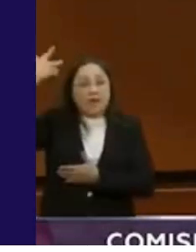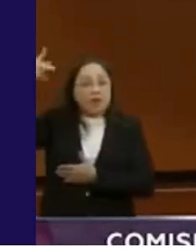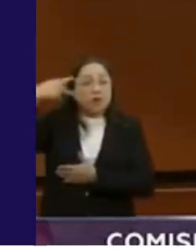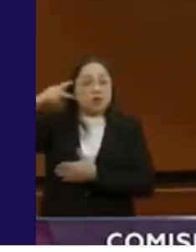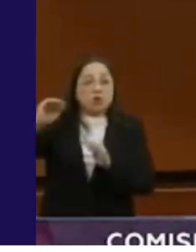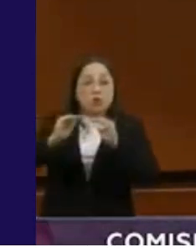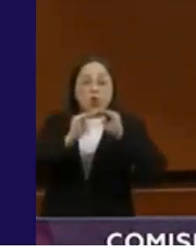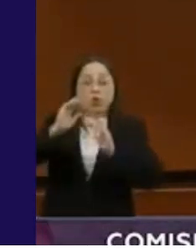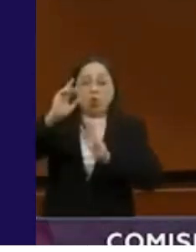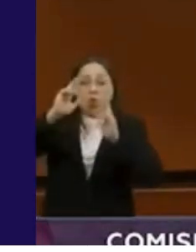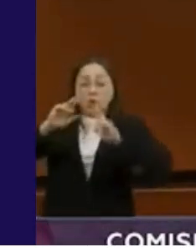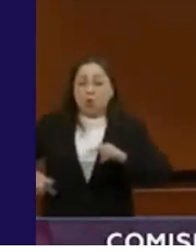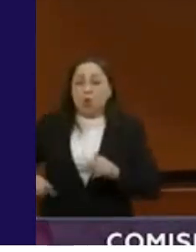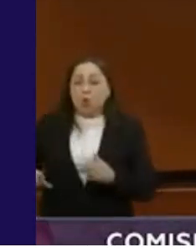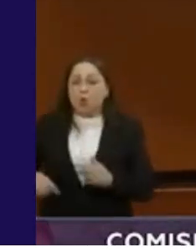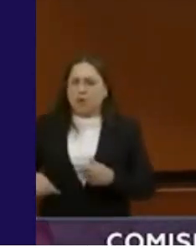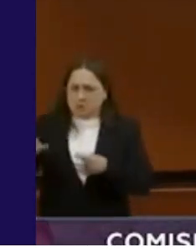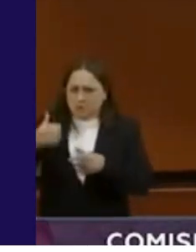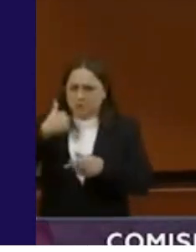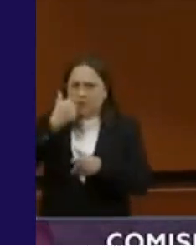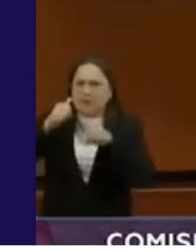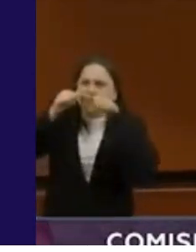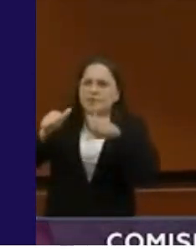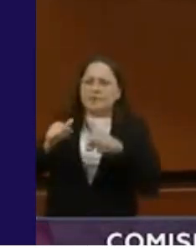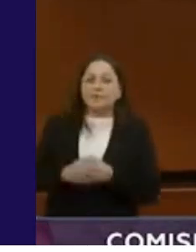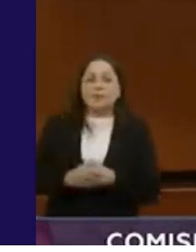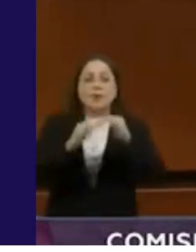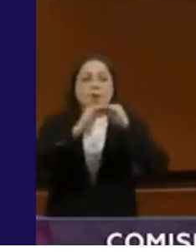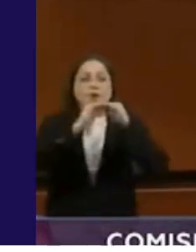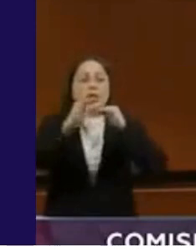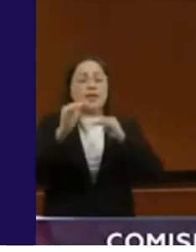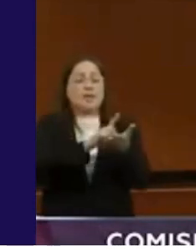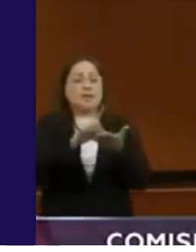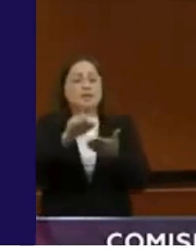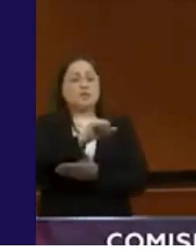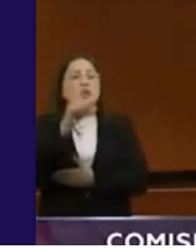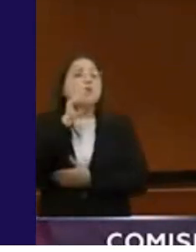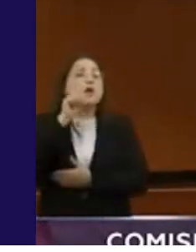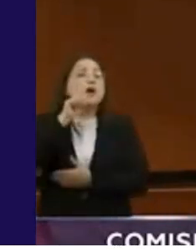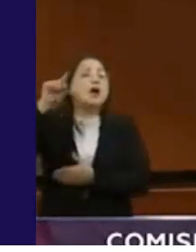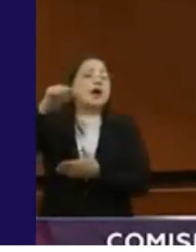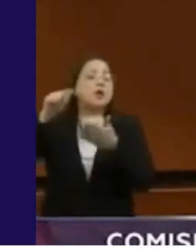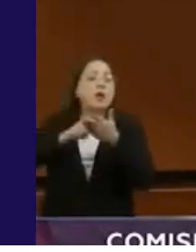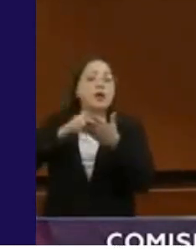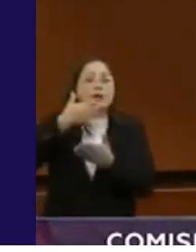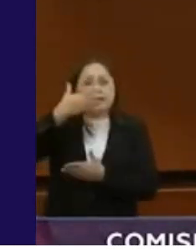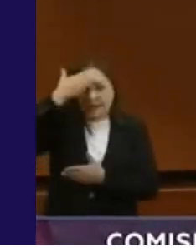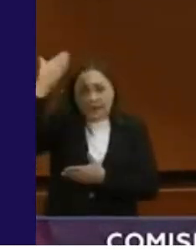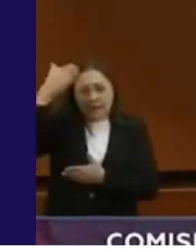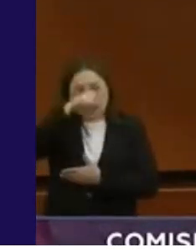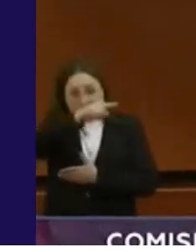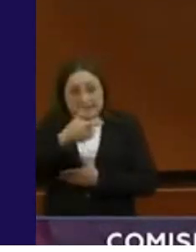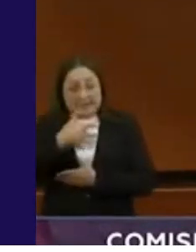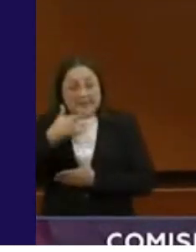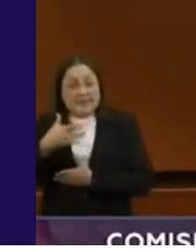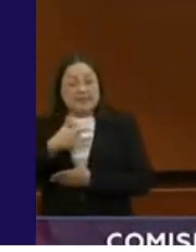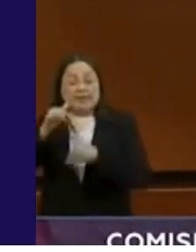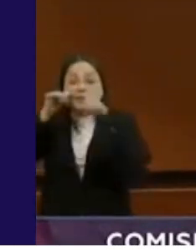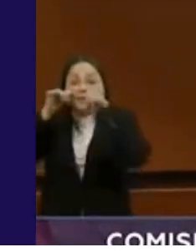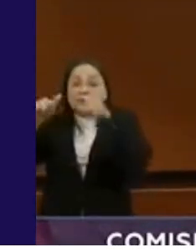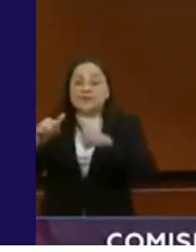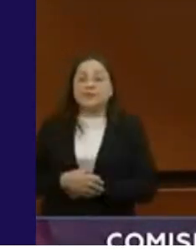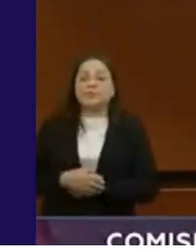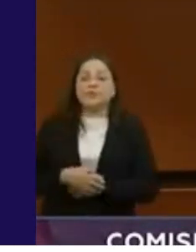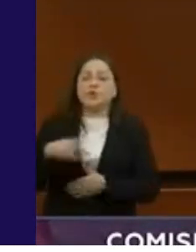¿Cuándo le ha importado la igualdad de derechos de las mujeres en Arabia Saudita? ¿Cuándo le ha importado los derechos humanos